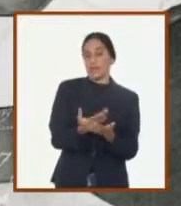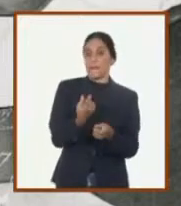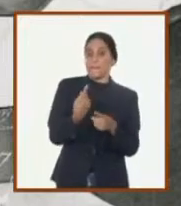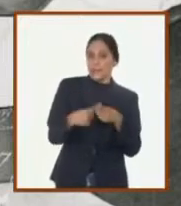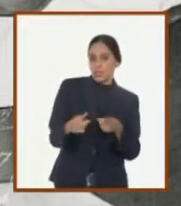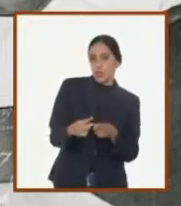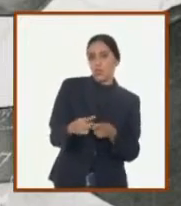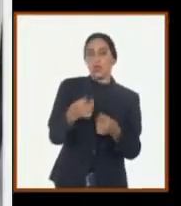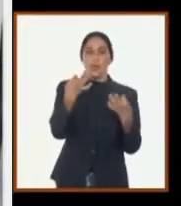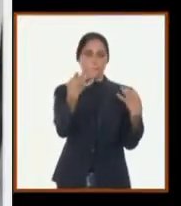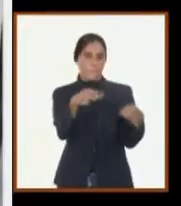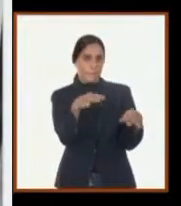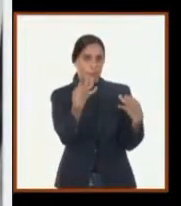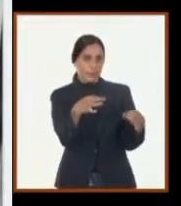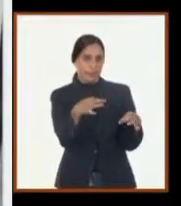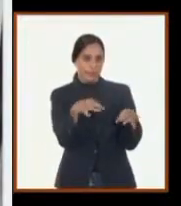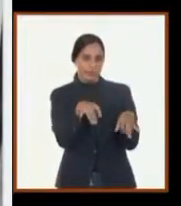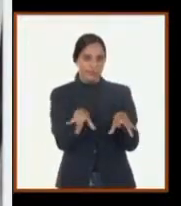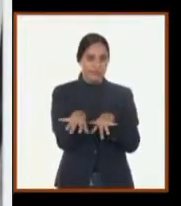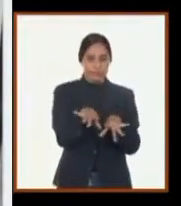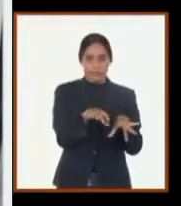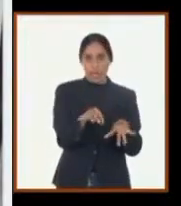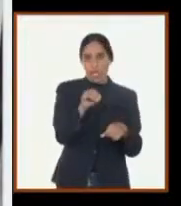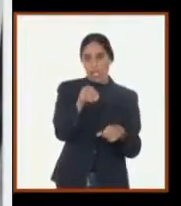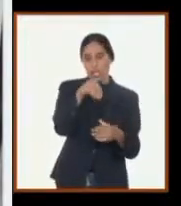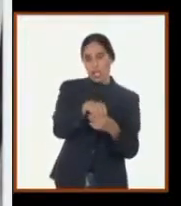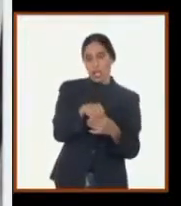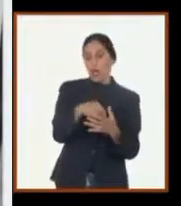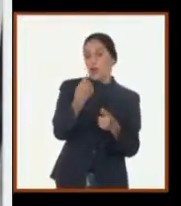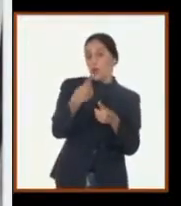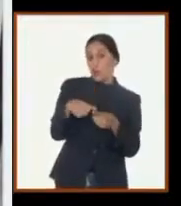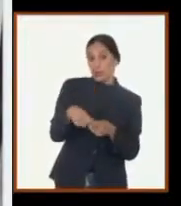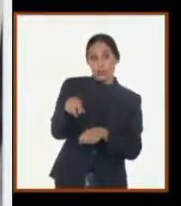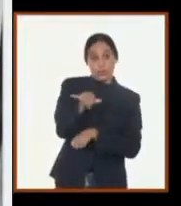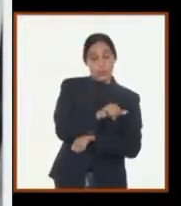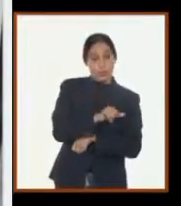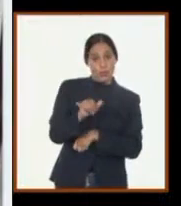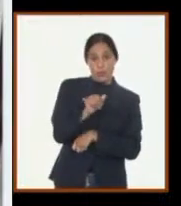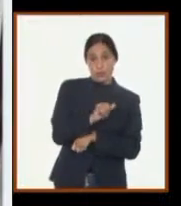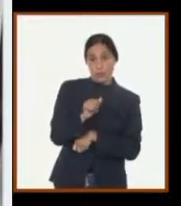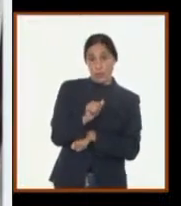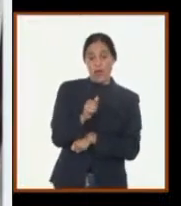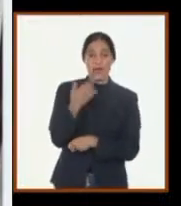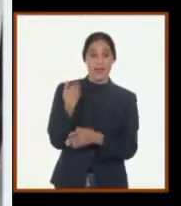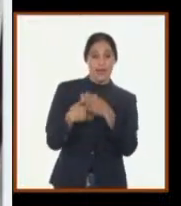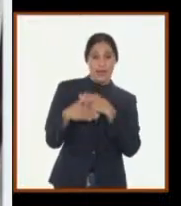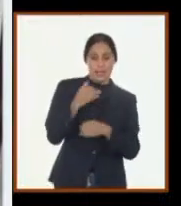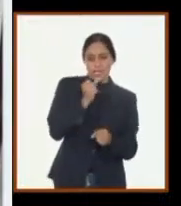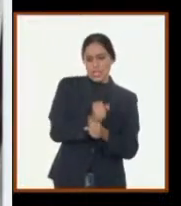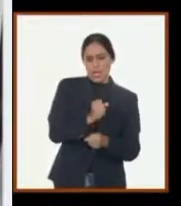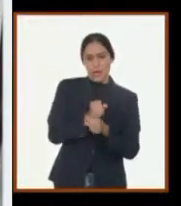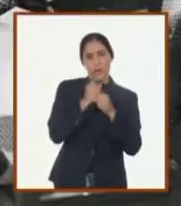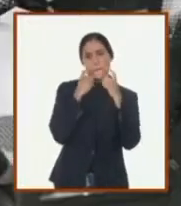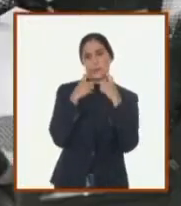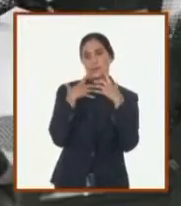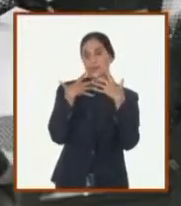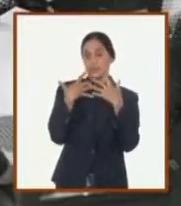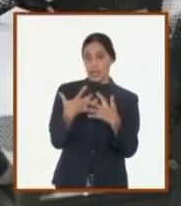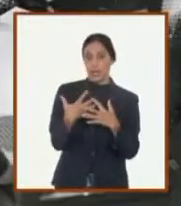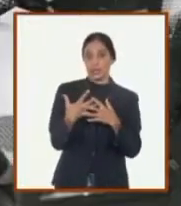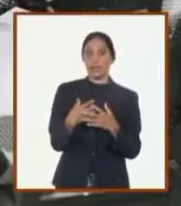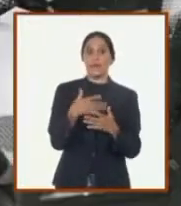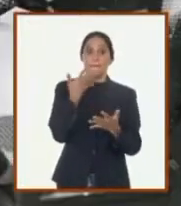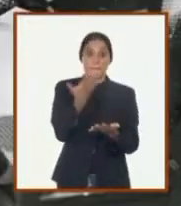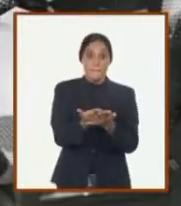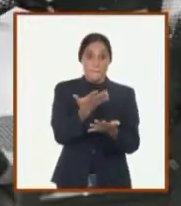documento manuscrito es también que se hizo una labor muy importante recuperar la prensa